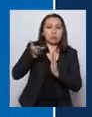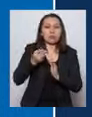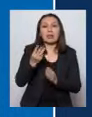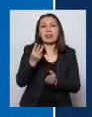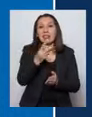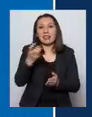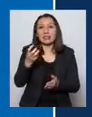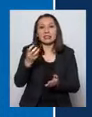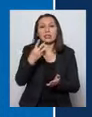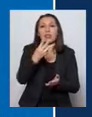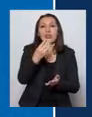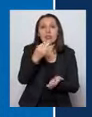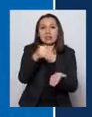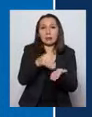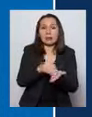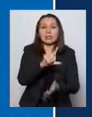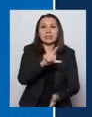313